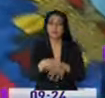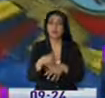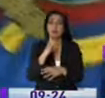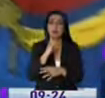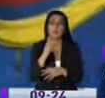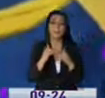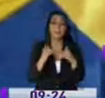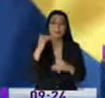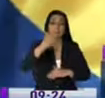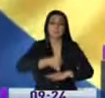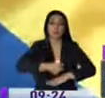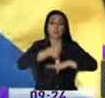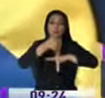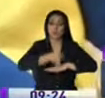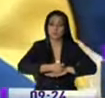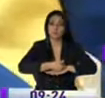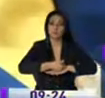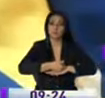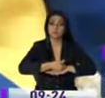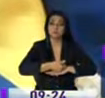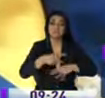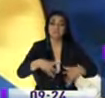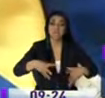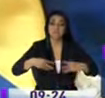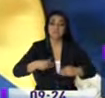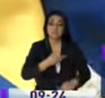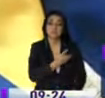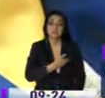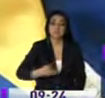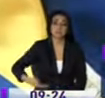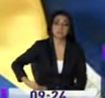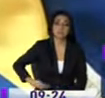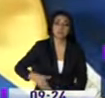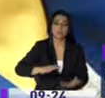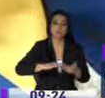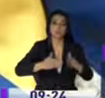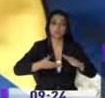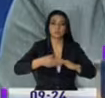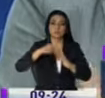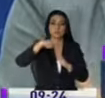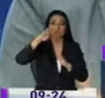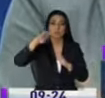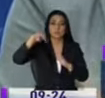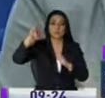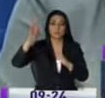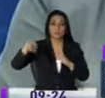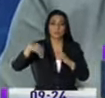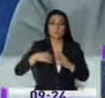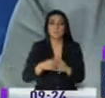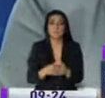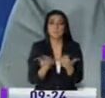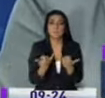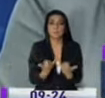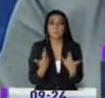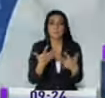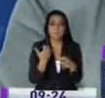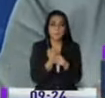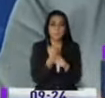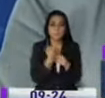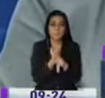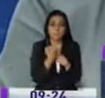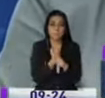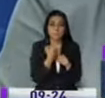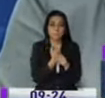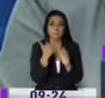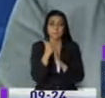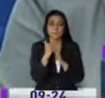realizando como máxima autoridad al haber asumido la presidencia de la comunidad andina. Andina. Estamos trabajando una potente agenda,